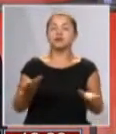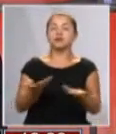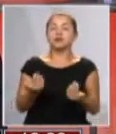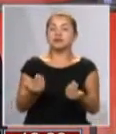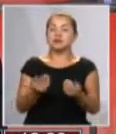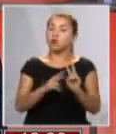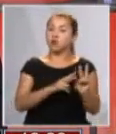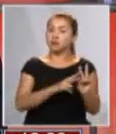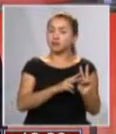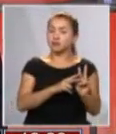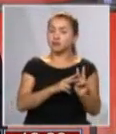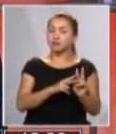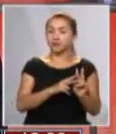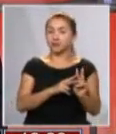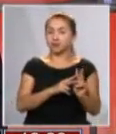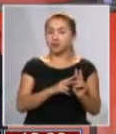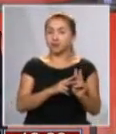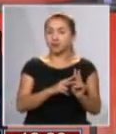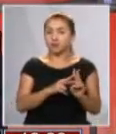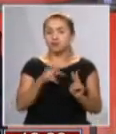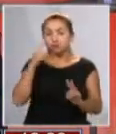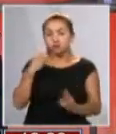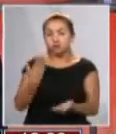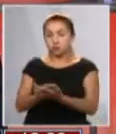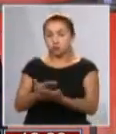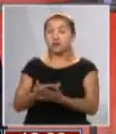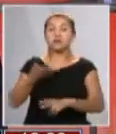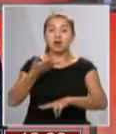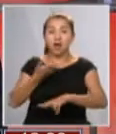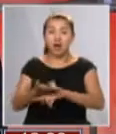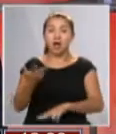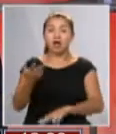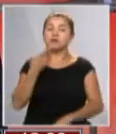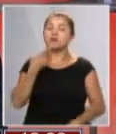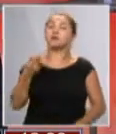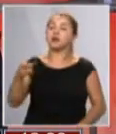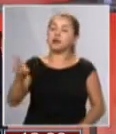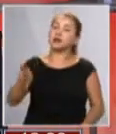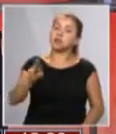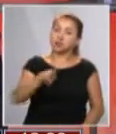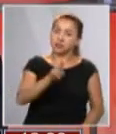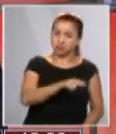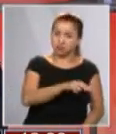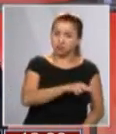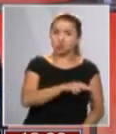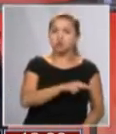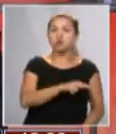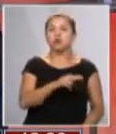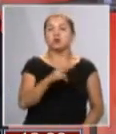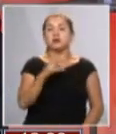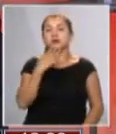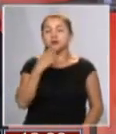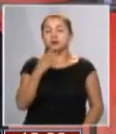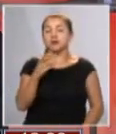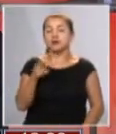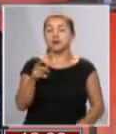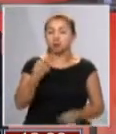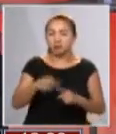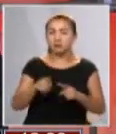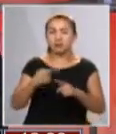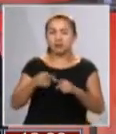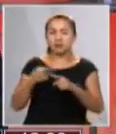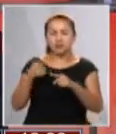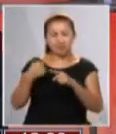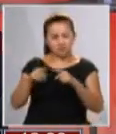que apostar es a probar que ha existido una reiteración de estas conductas y, en atención a la reiteración de estas